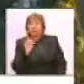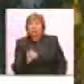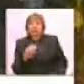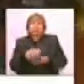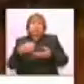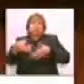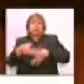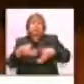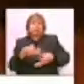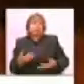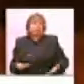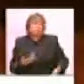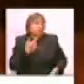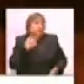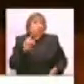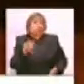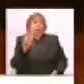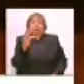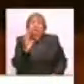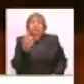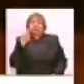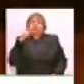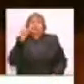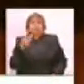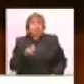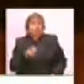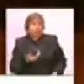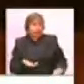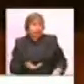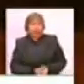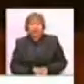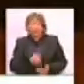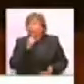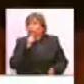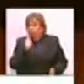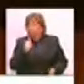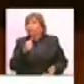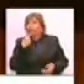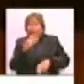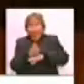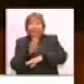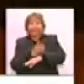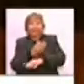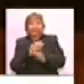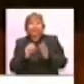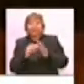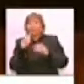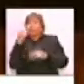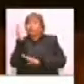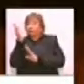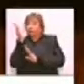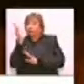presupuesto nacional, es decir, 1.600 millones de soles. Así lo señaló durante el desarrollo de la conferencia